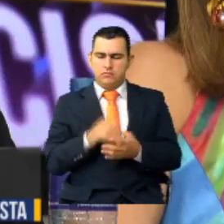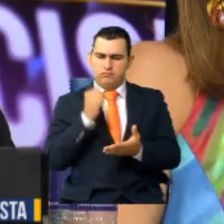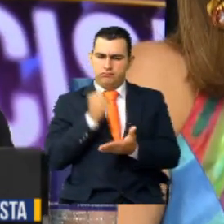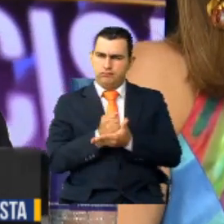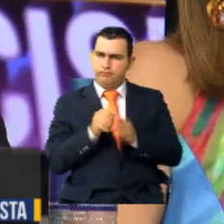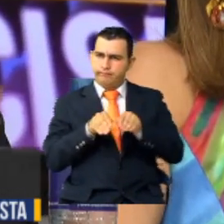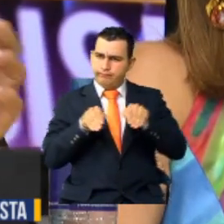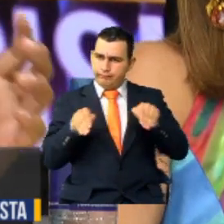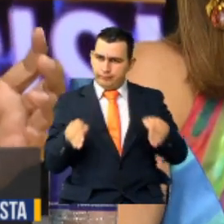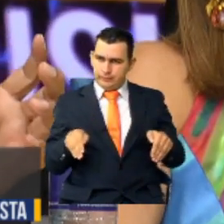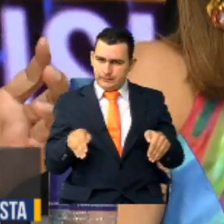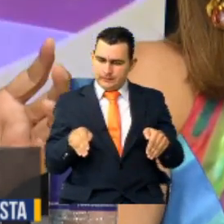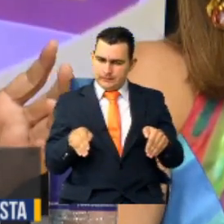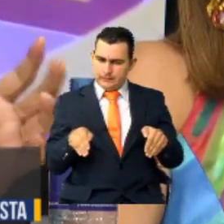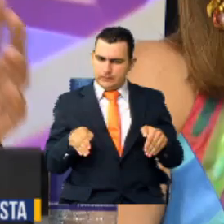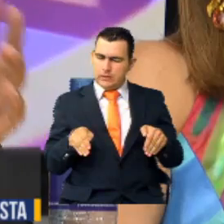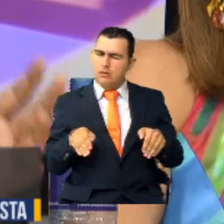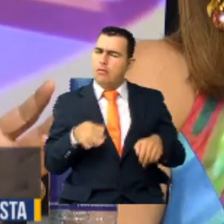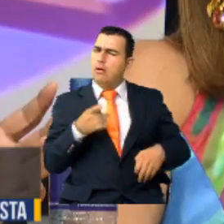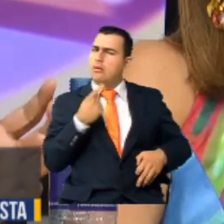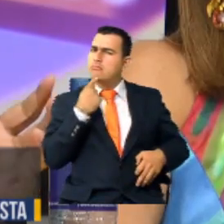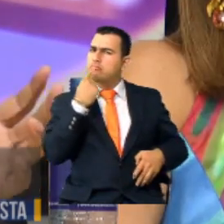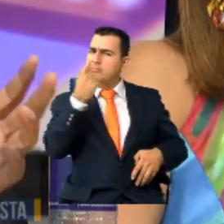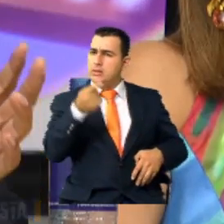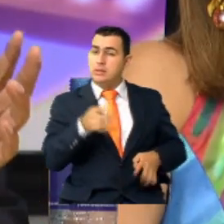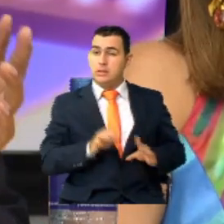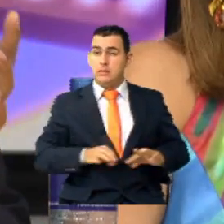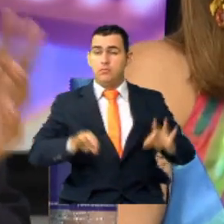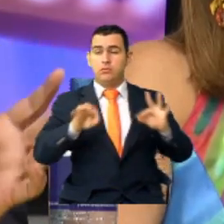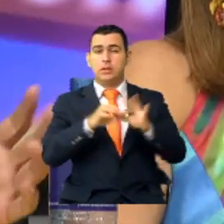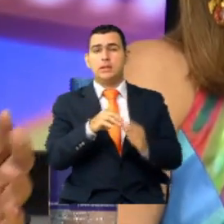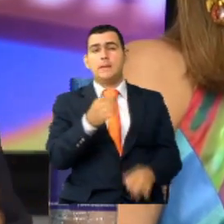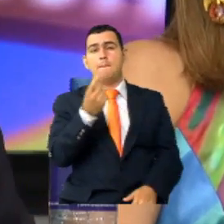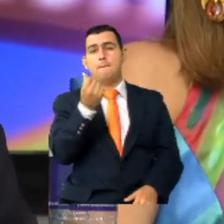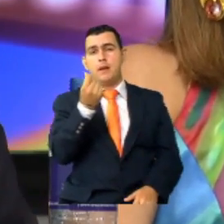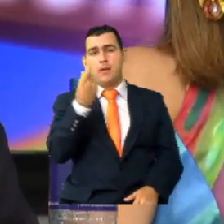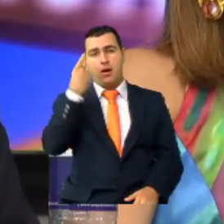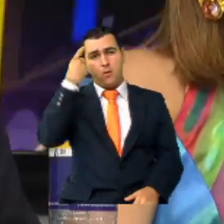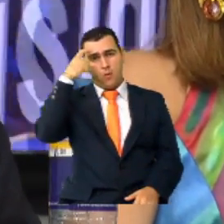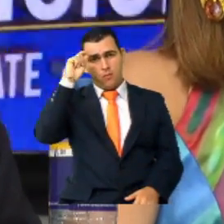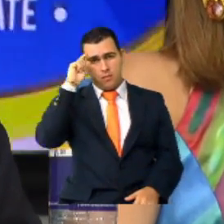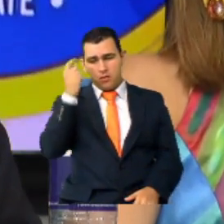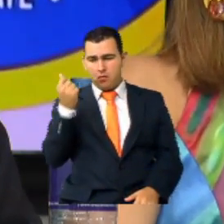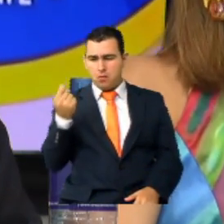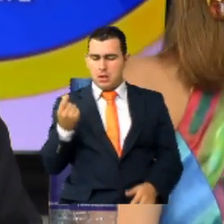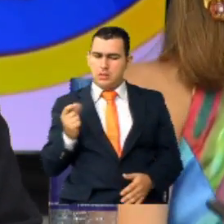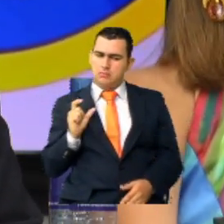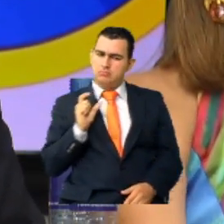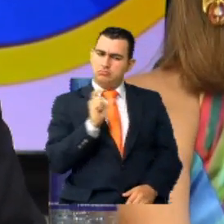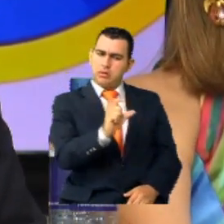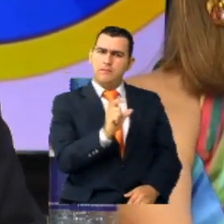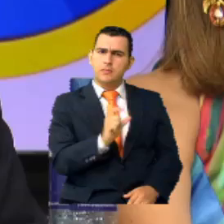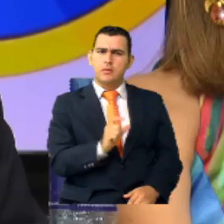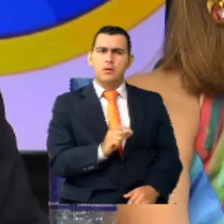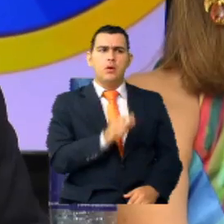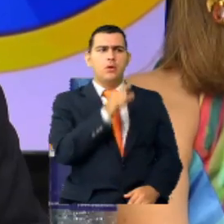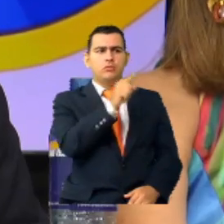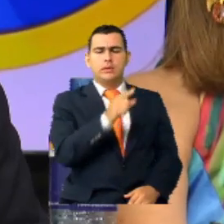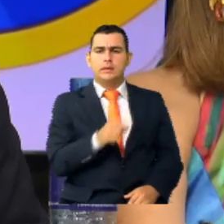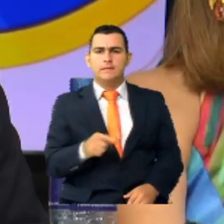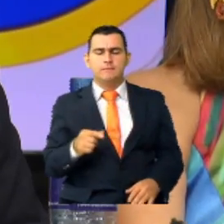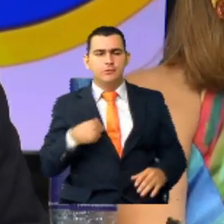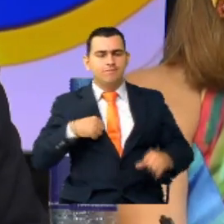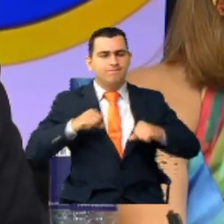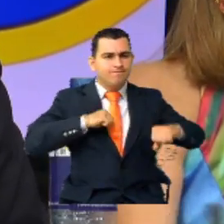política de vivienda está enmarcada exclusivamente en los subsidios del gobierno nacional, del orden nacional. ¿No se quedó corto usted en esta